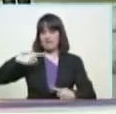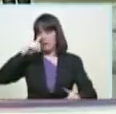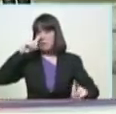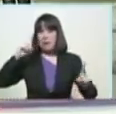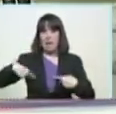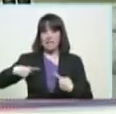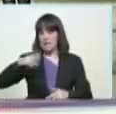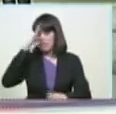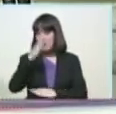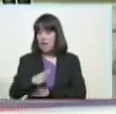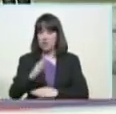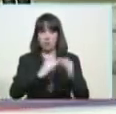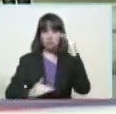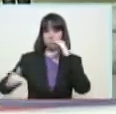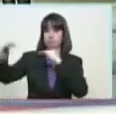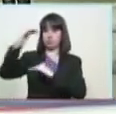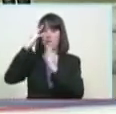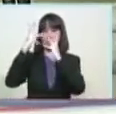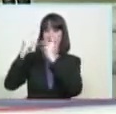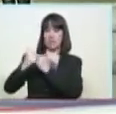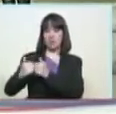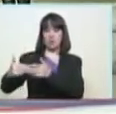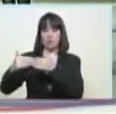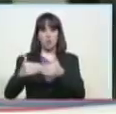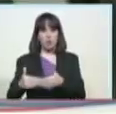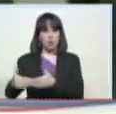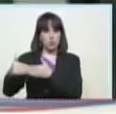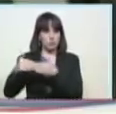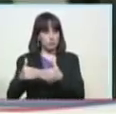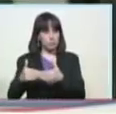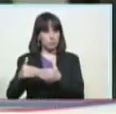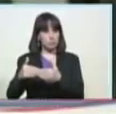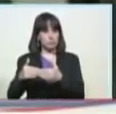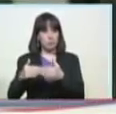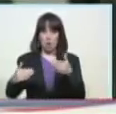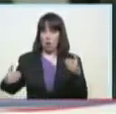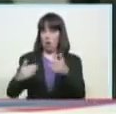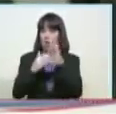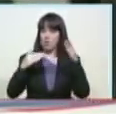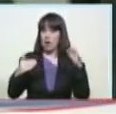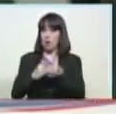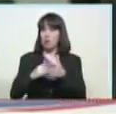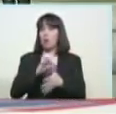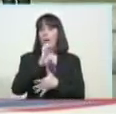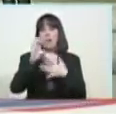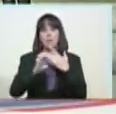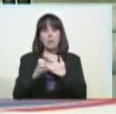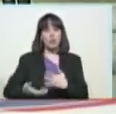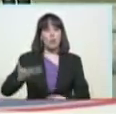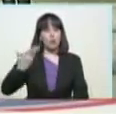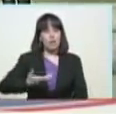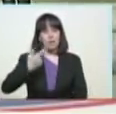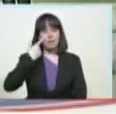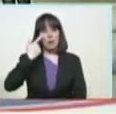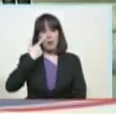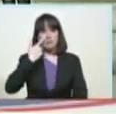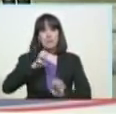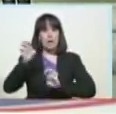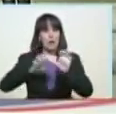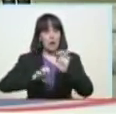de funcionarios del más alto nivel de la administración estadounidense es otro elemento importante a tomar en cuenta compañero